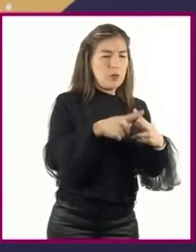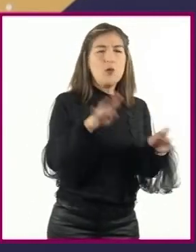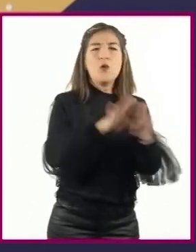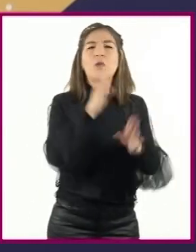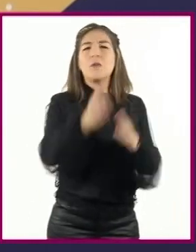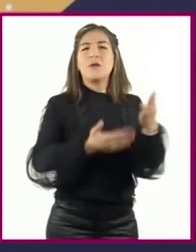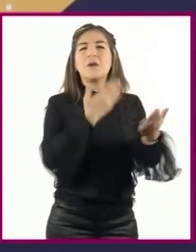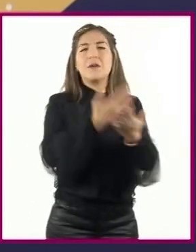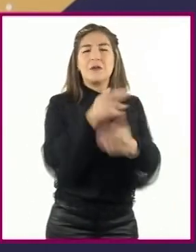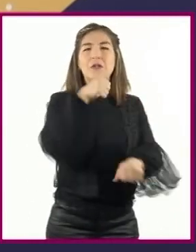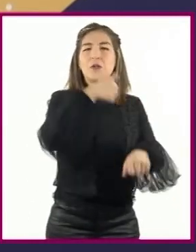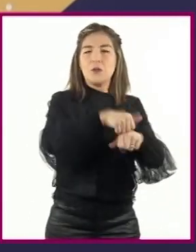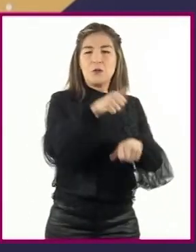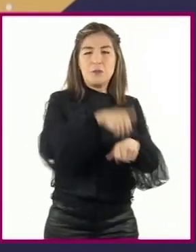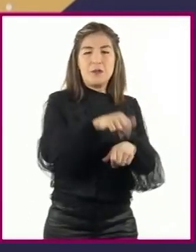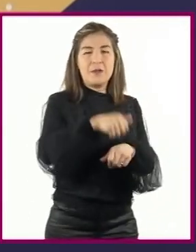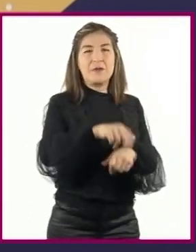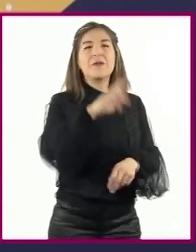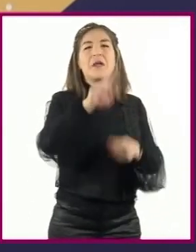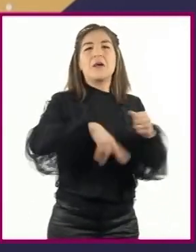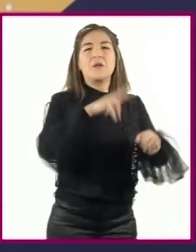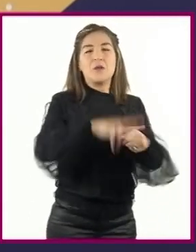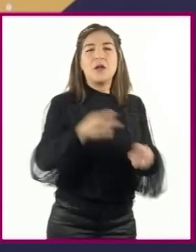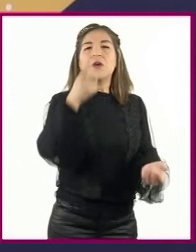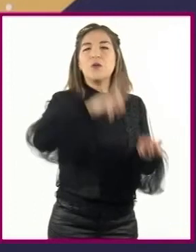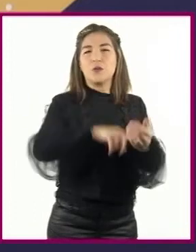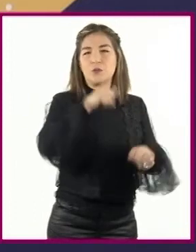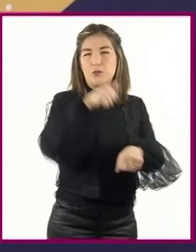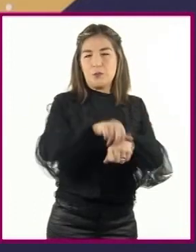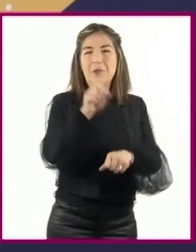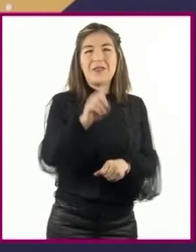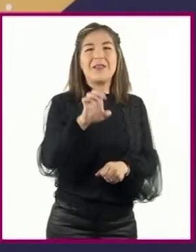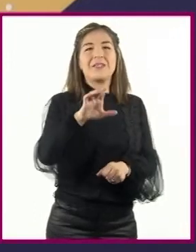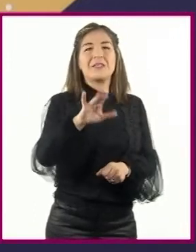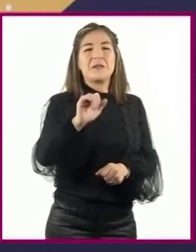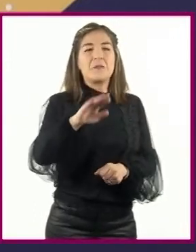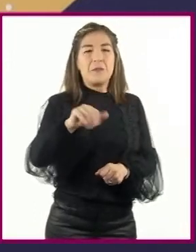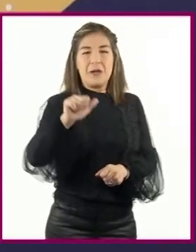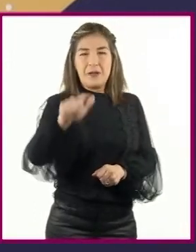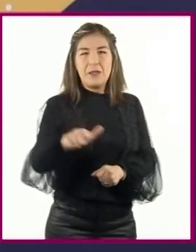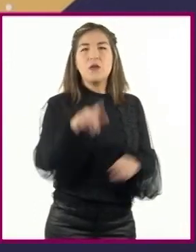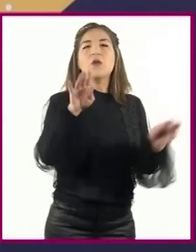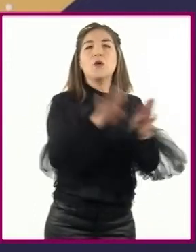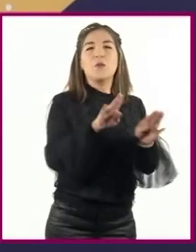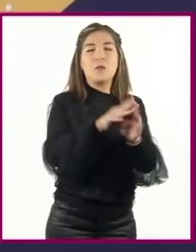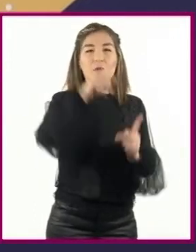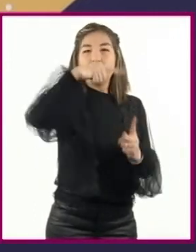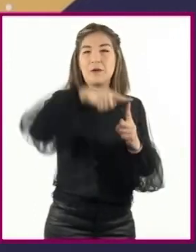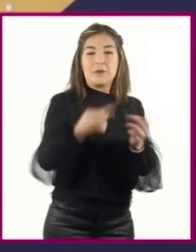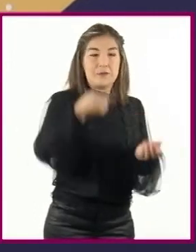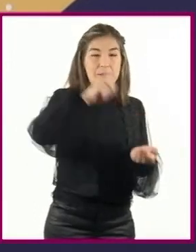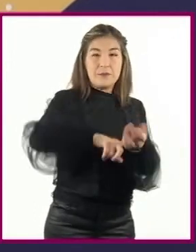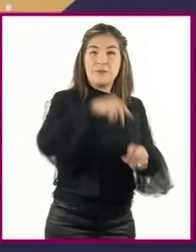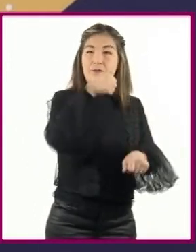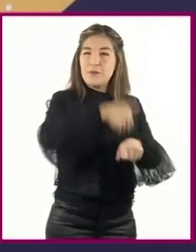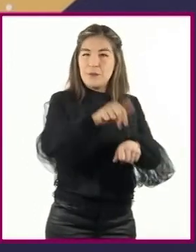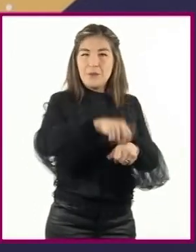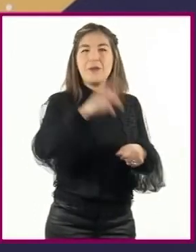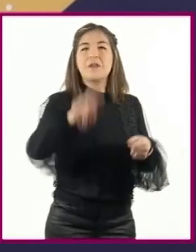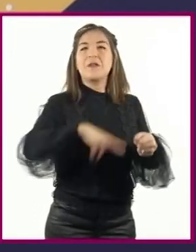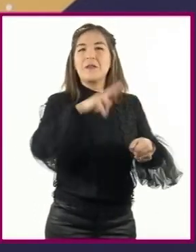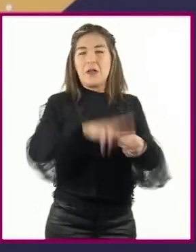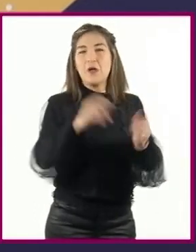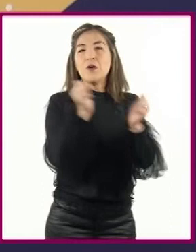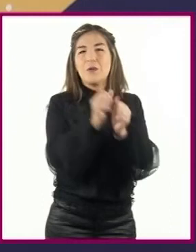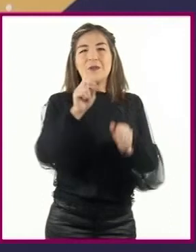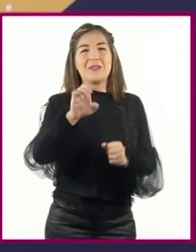la división de un número natural entre un número decimal. Sabemos que la manera de resolver la división de números naturales entre